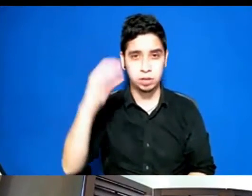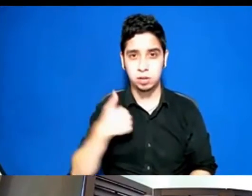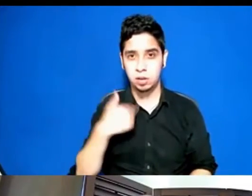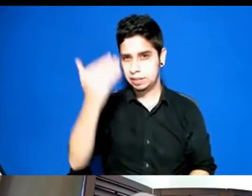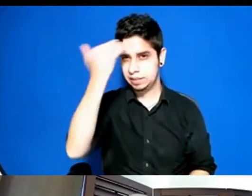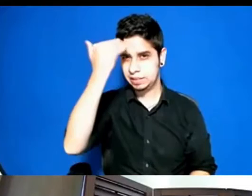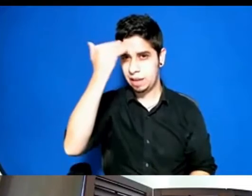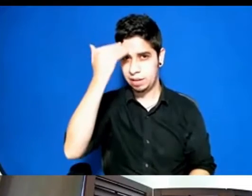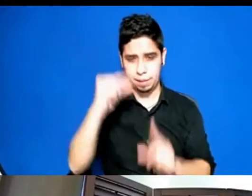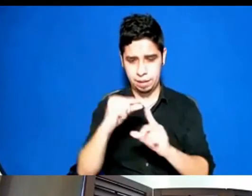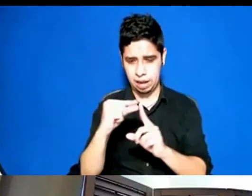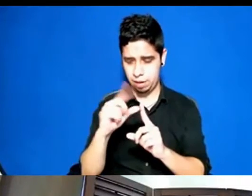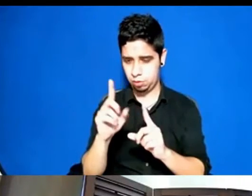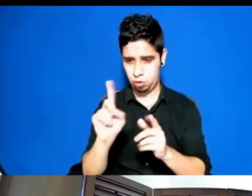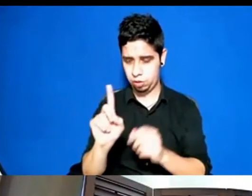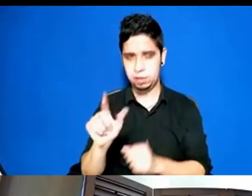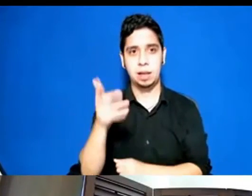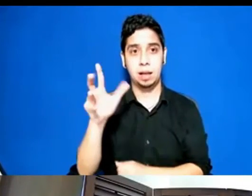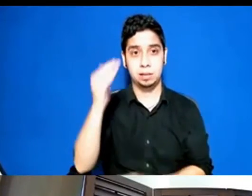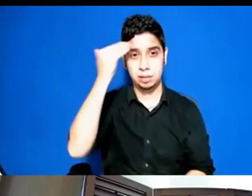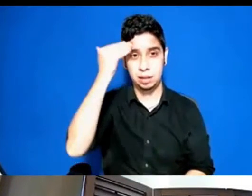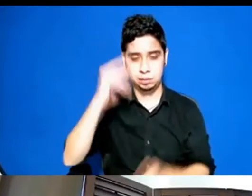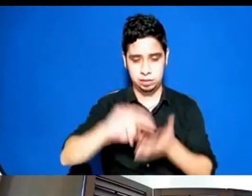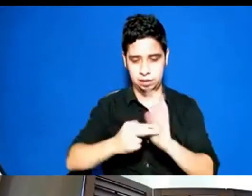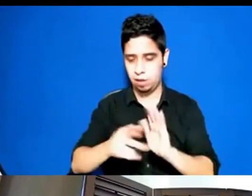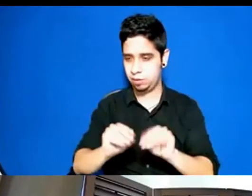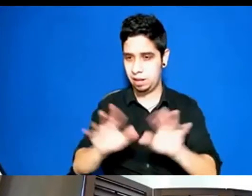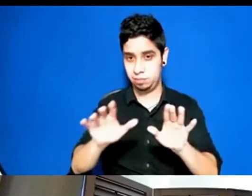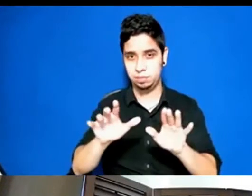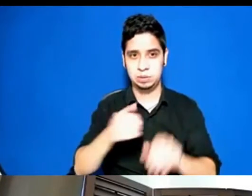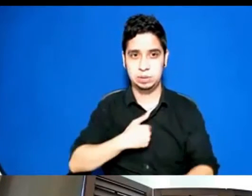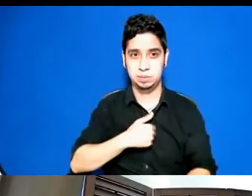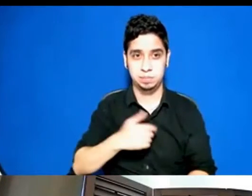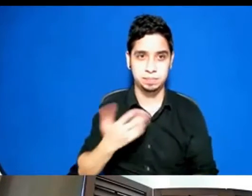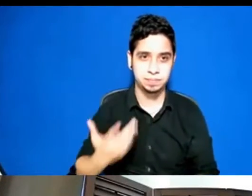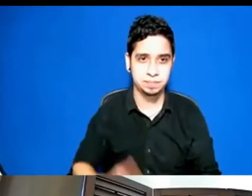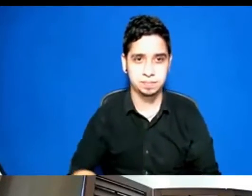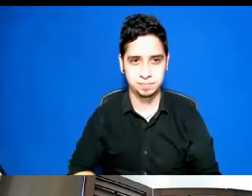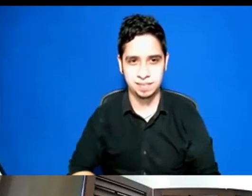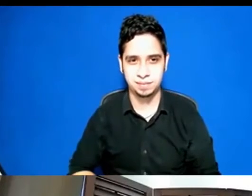yo sabía esa. Y mira, ahí la tienes la definición, sorry. No te la di correcta.